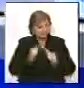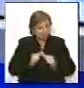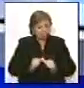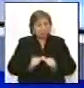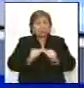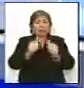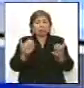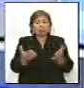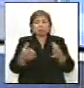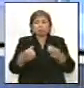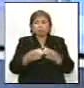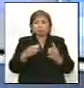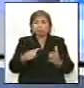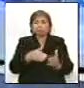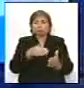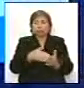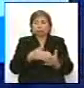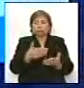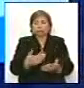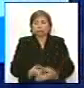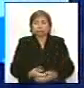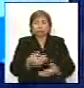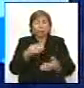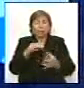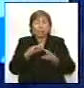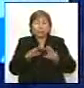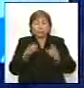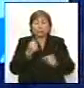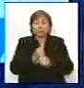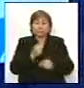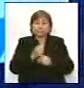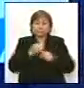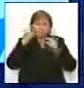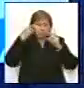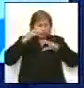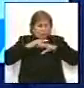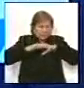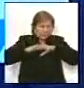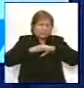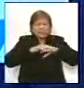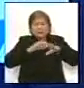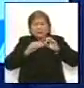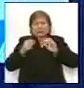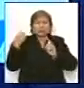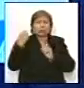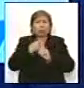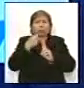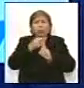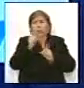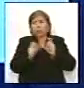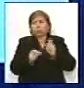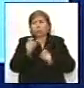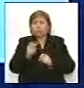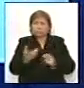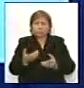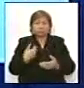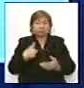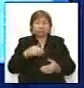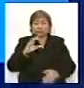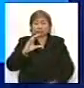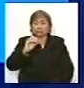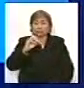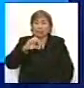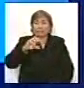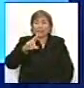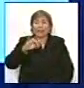Vamos aquí en Congreso Central. Una mesa de trabajo para analizar la situación de las víctimas de la violencia fue presidida por la congresista